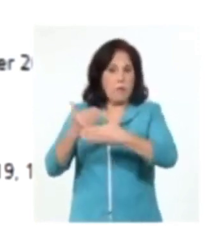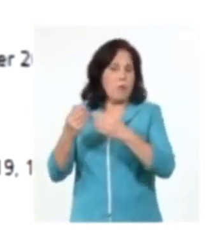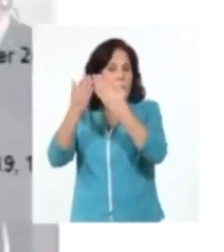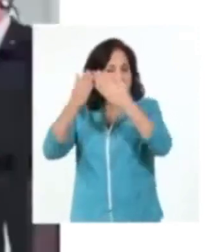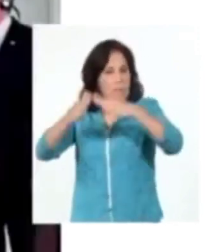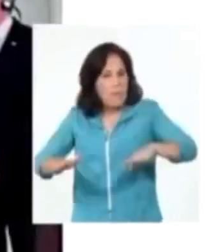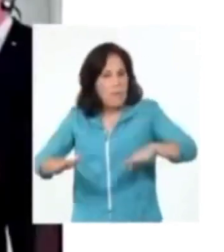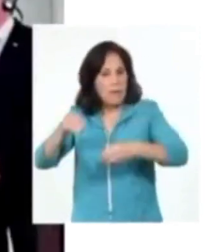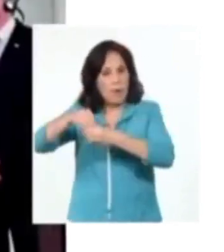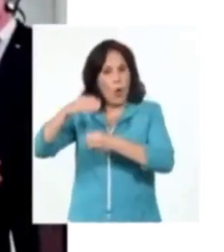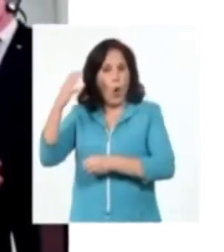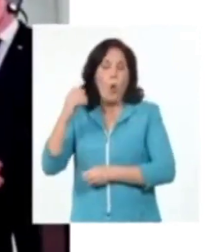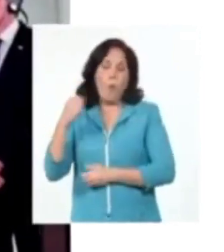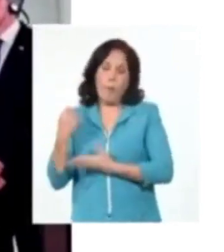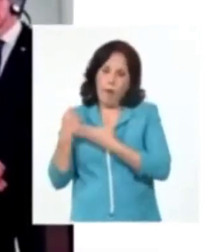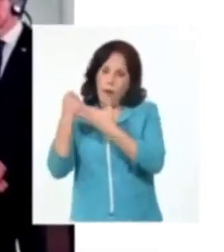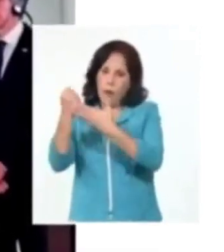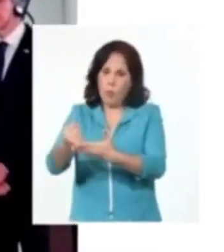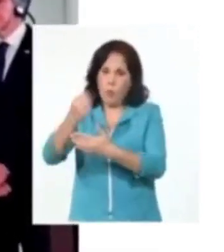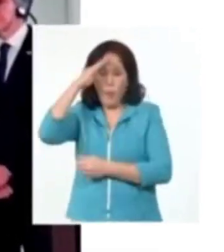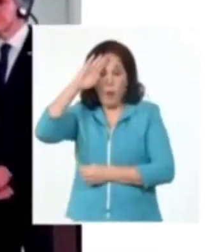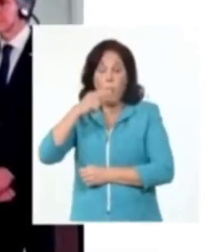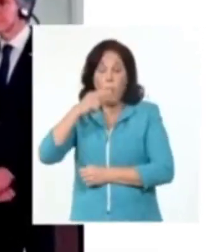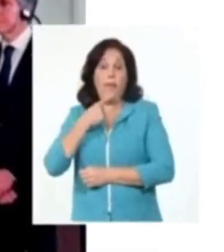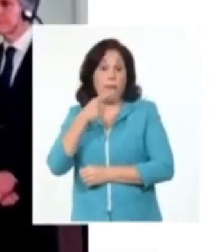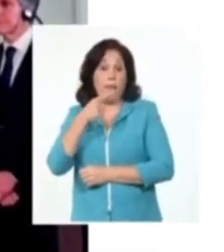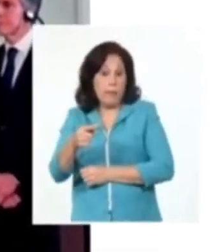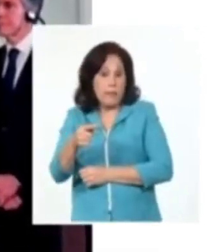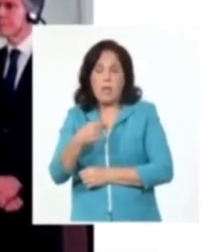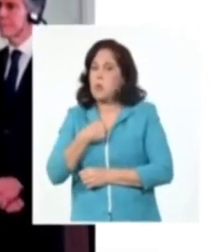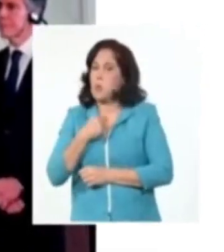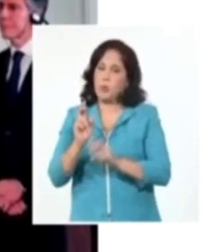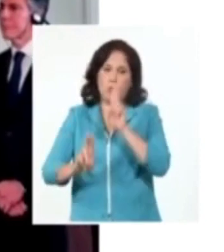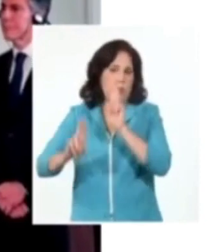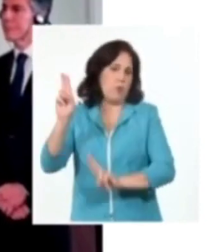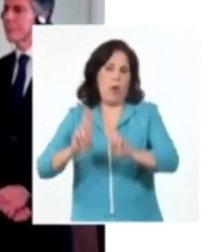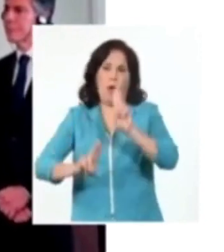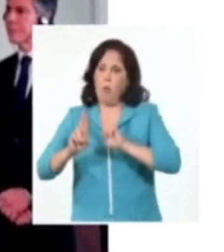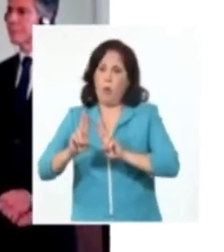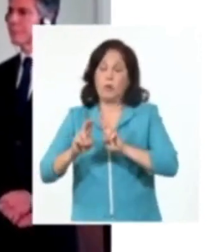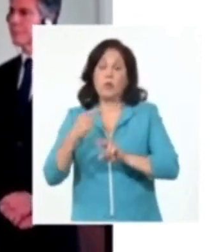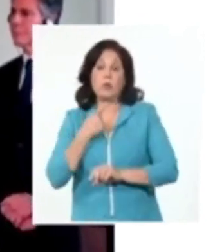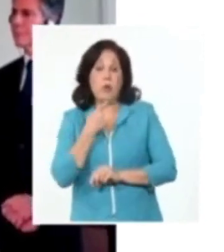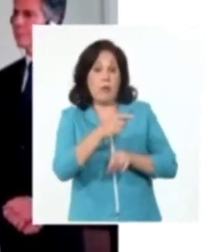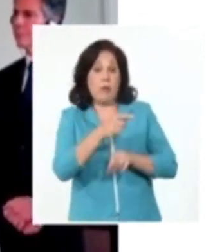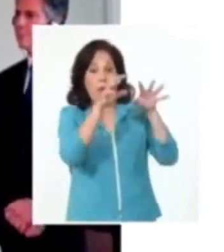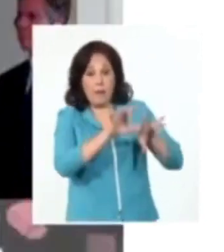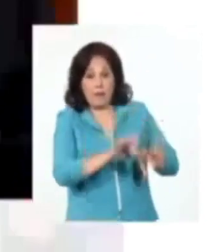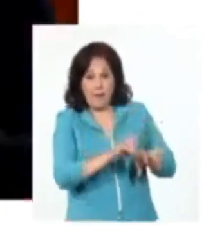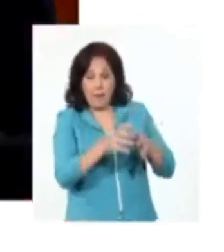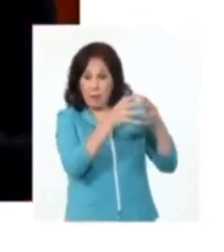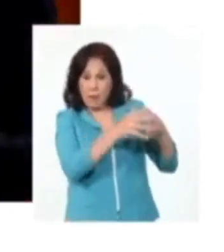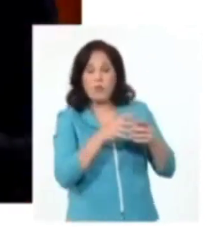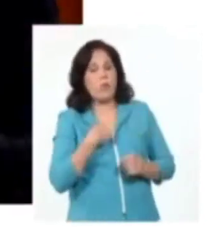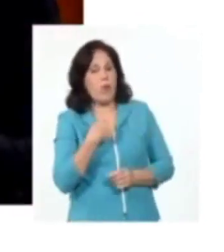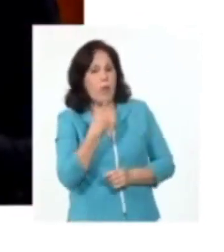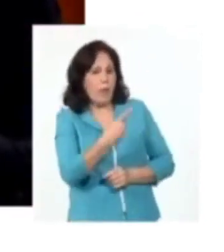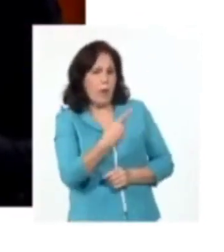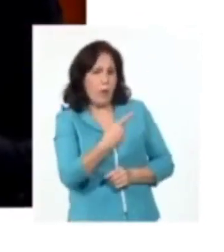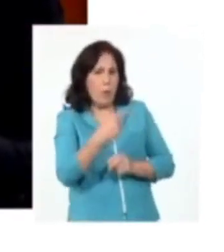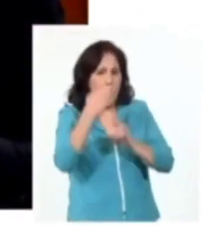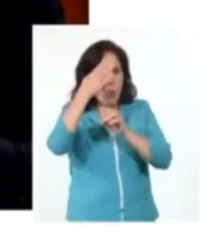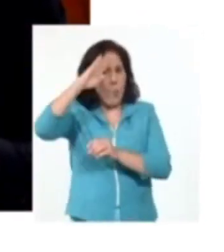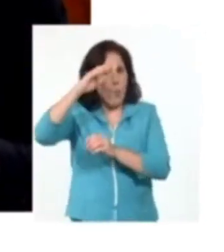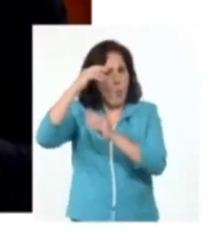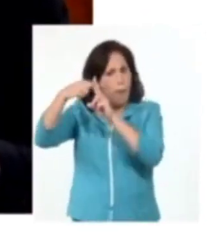realiza su país. Petro comunicó sus impresiones personalmente al secretario de Estado estadounidense, Anthony Blinken. En